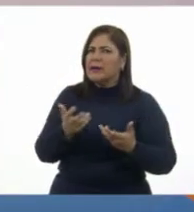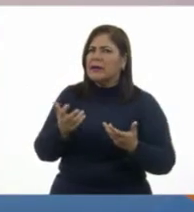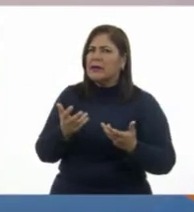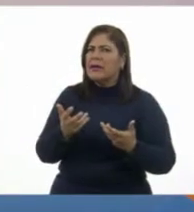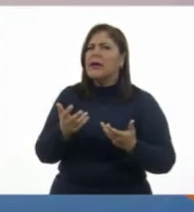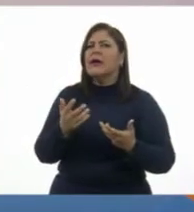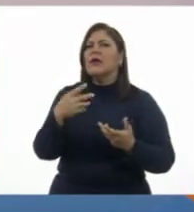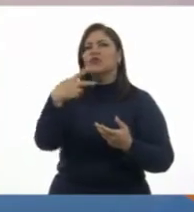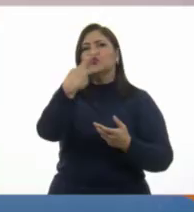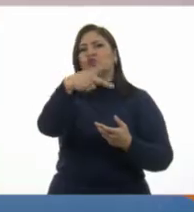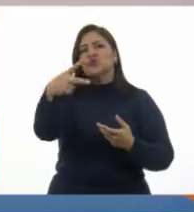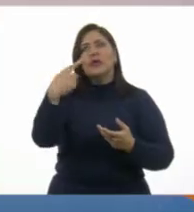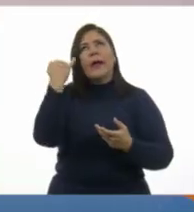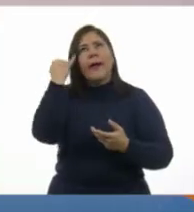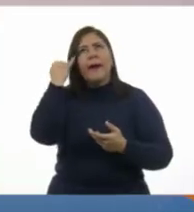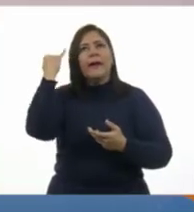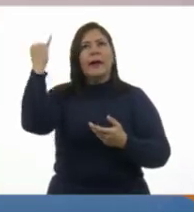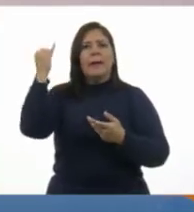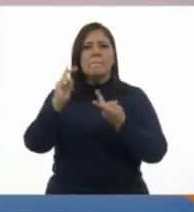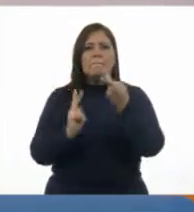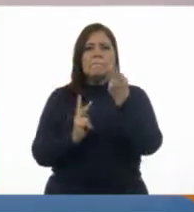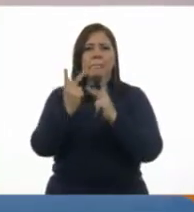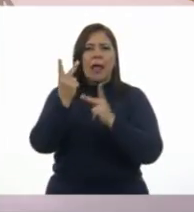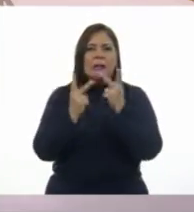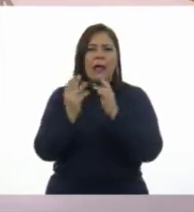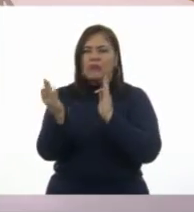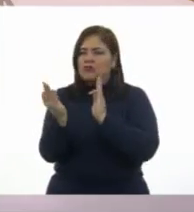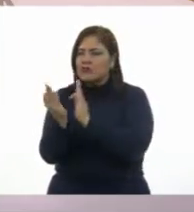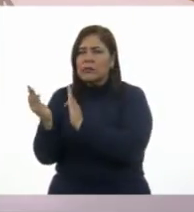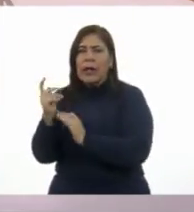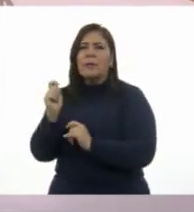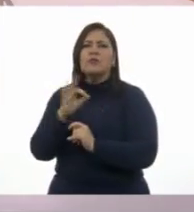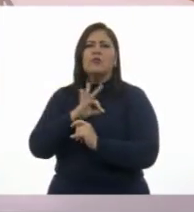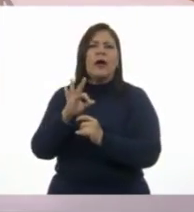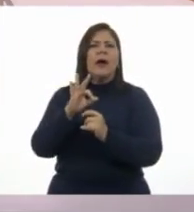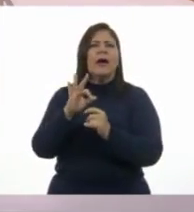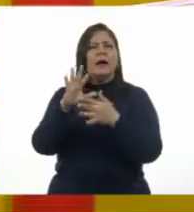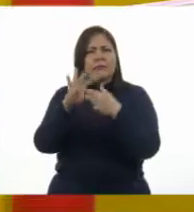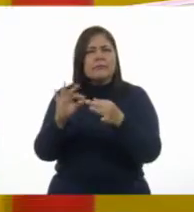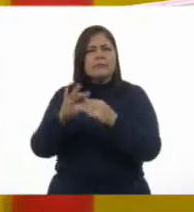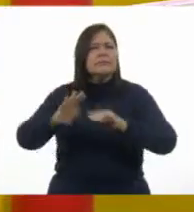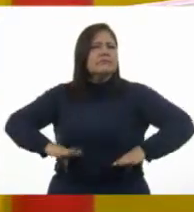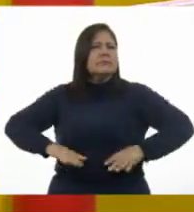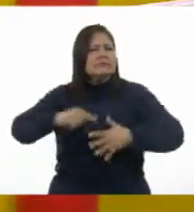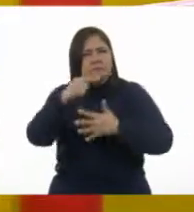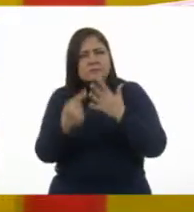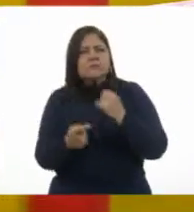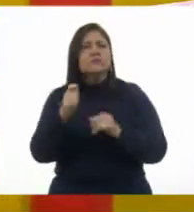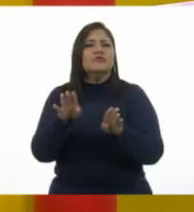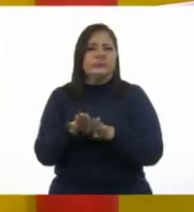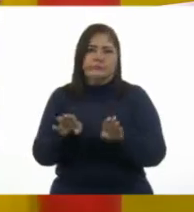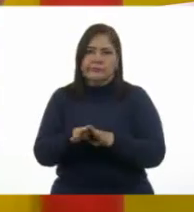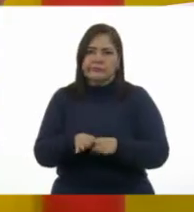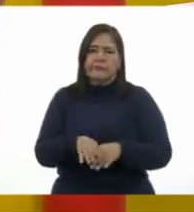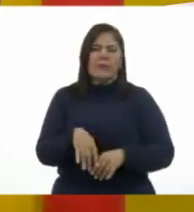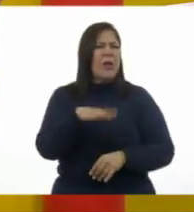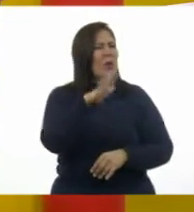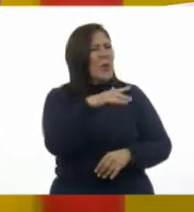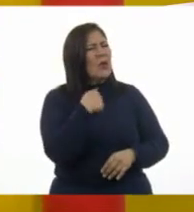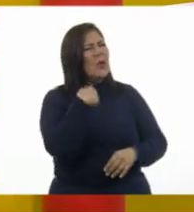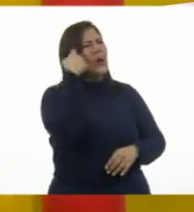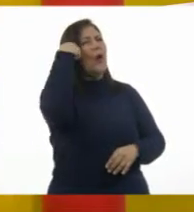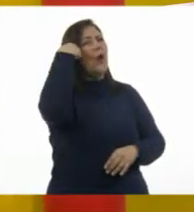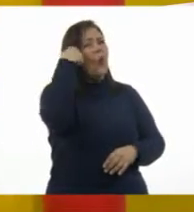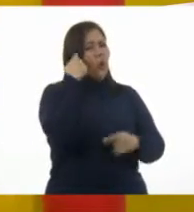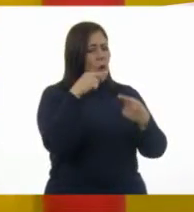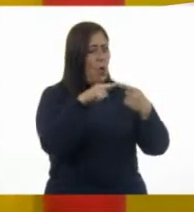una descripción de plantas que tienen cerca? Oiga, maestra, y a mí me quedó una duda. ¿Una palabra puede